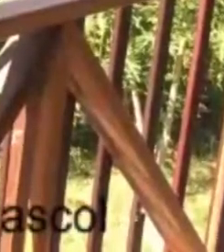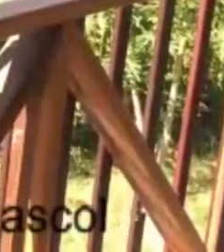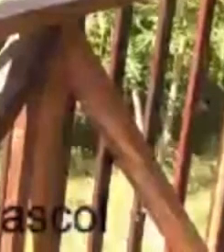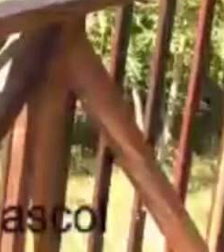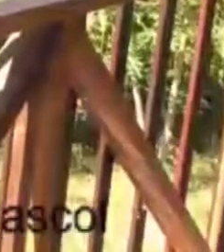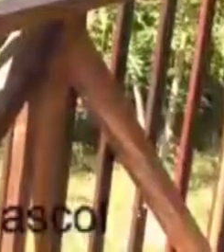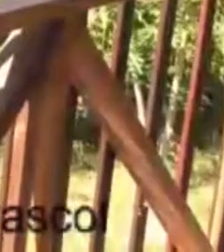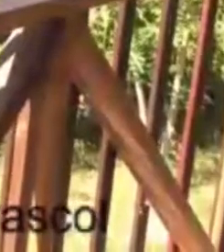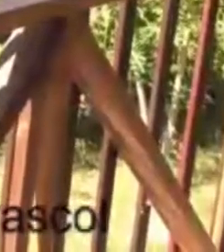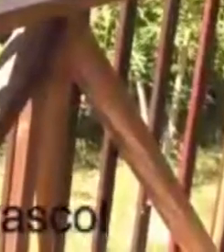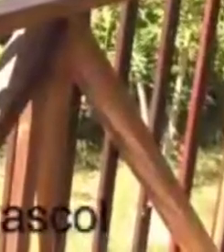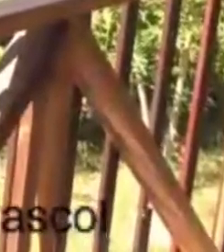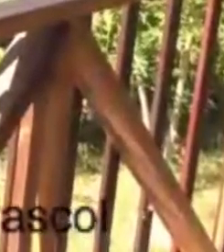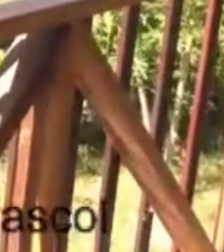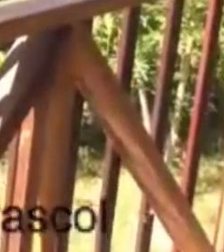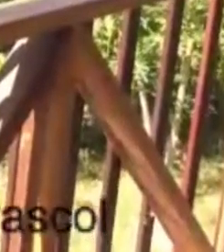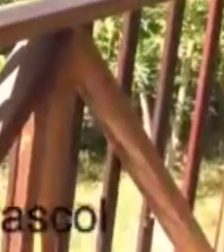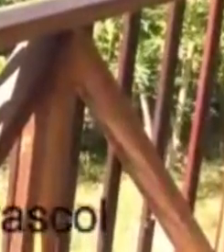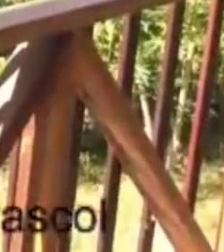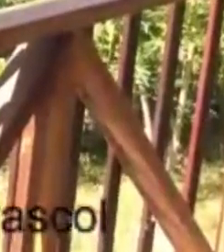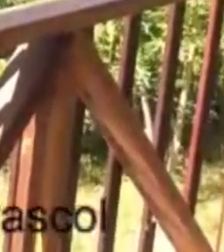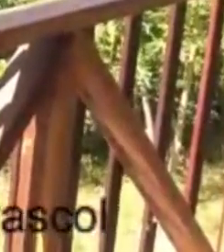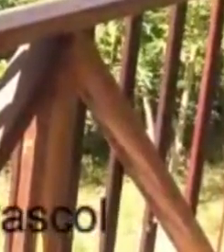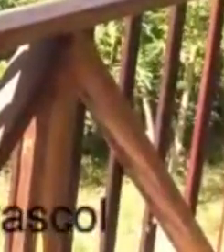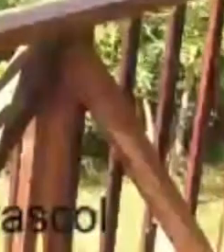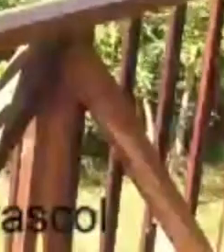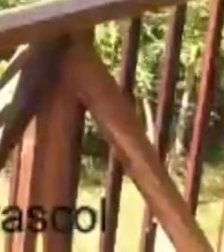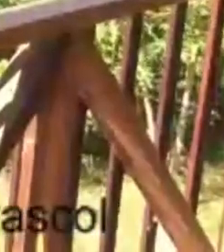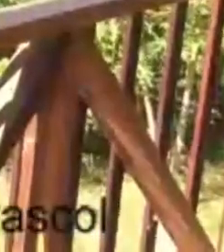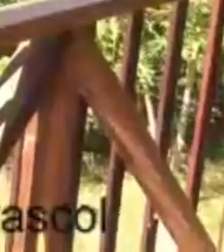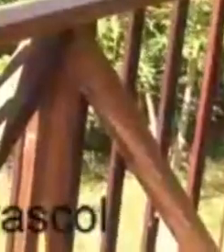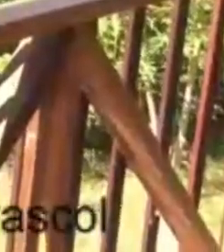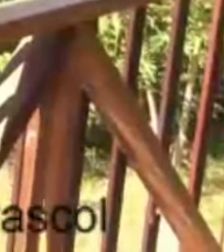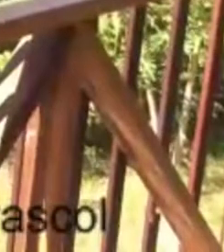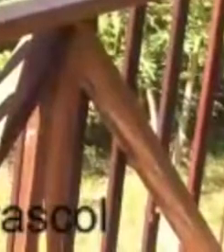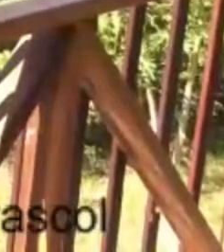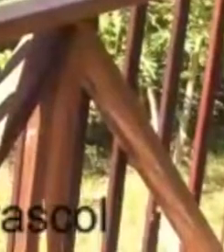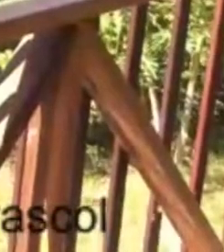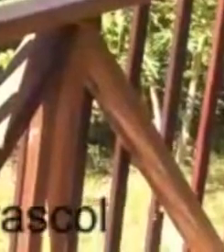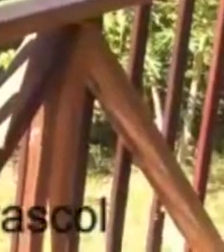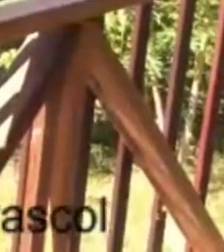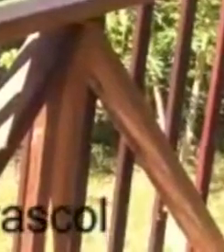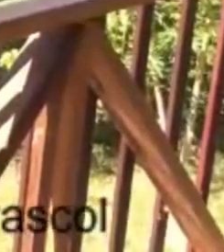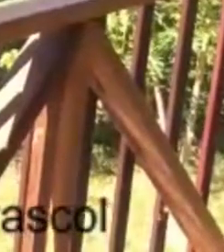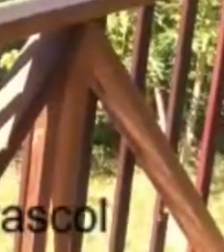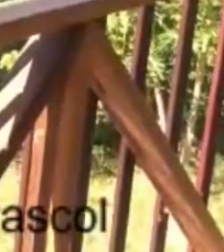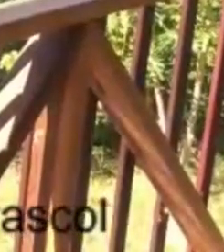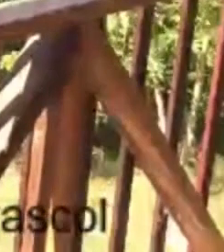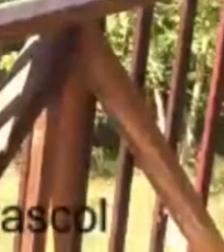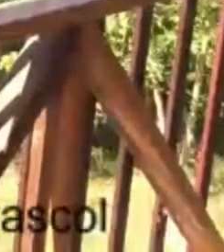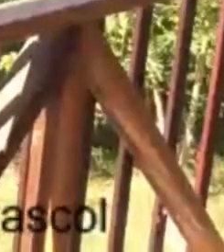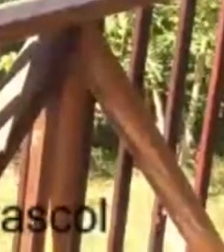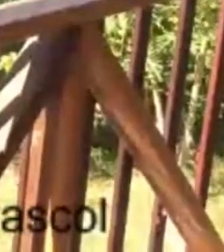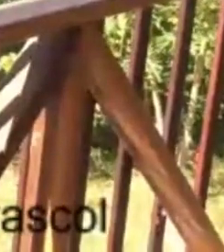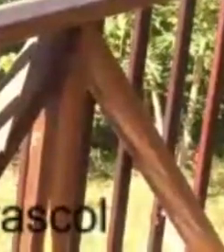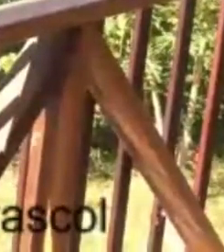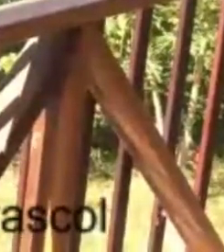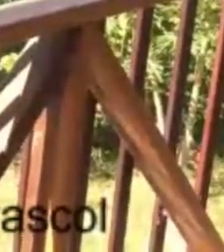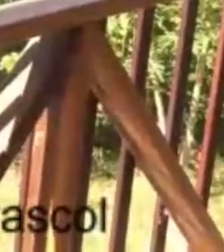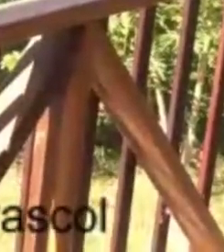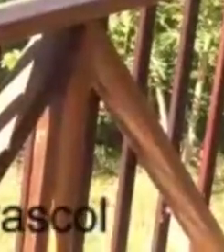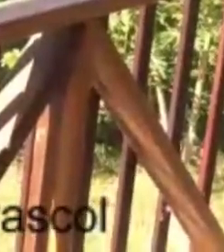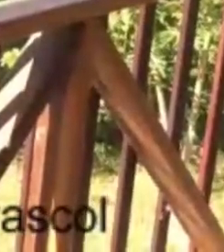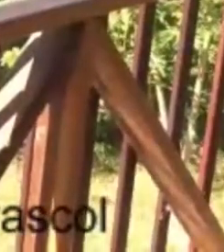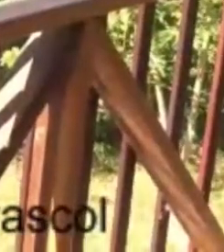una membrana permeable va a permitir que todas las sustancias pasen a través de ella directamente al torrente sanguíneo. Por esto, Nativas ha lanzado una serie